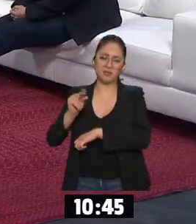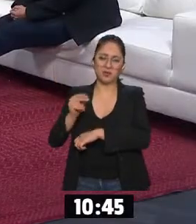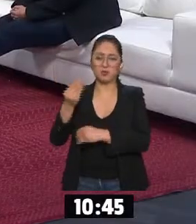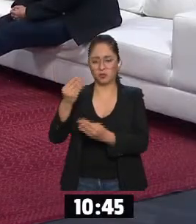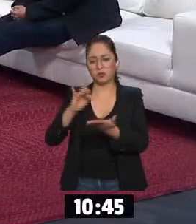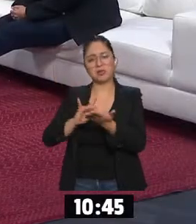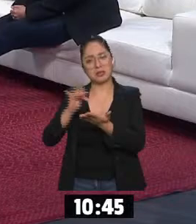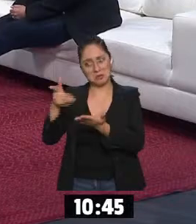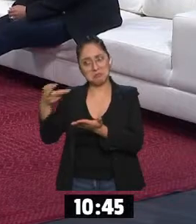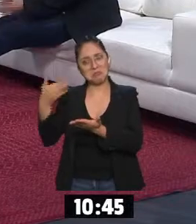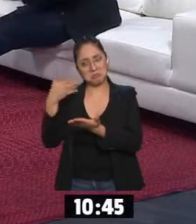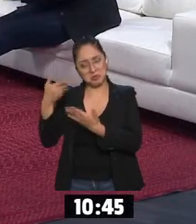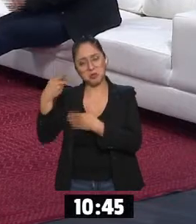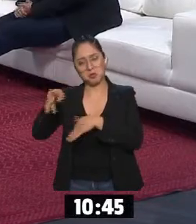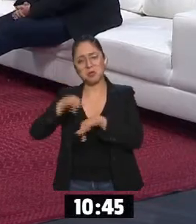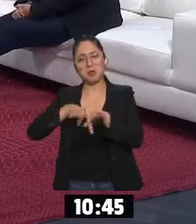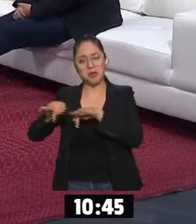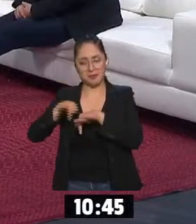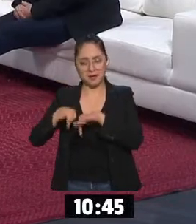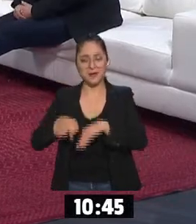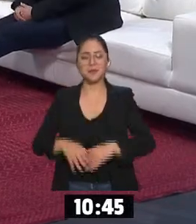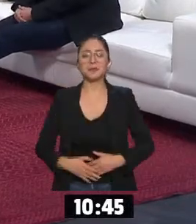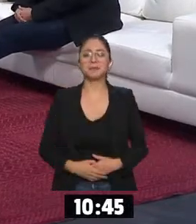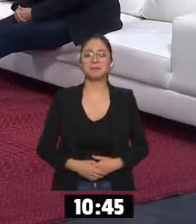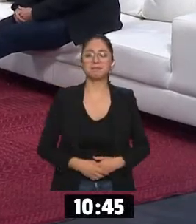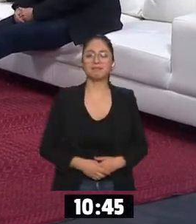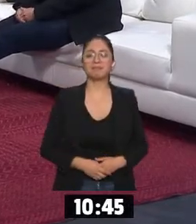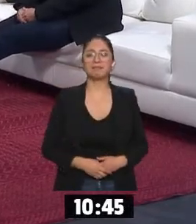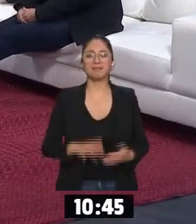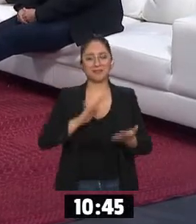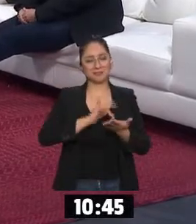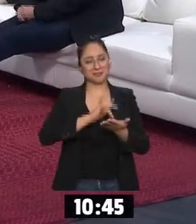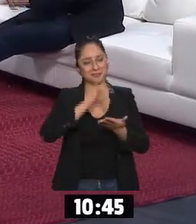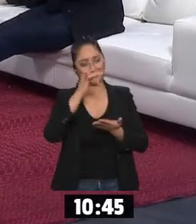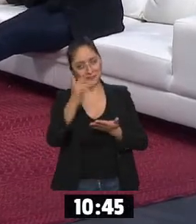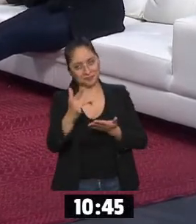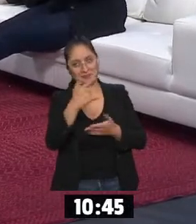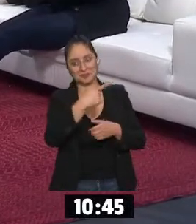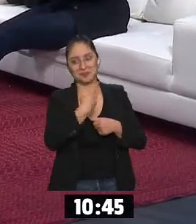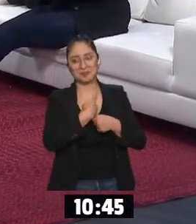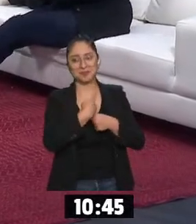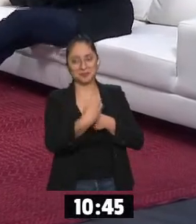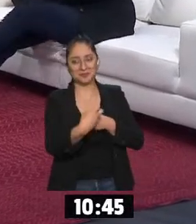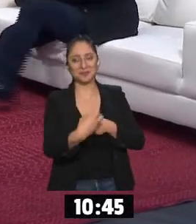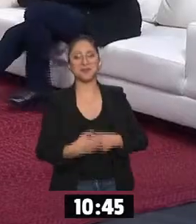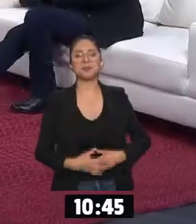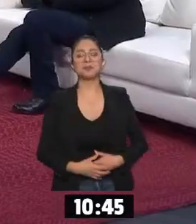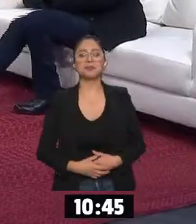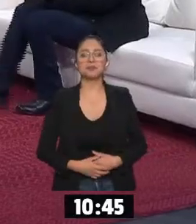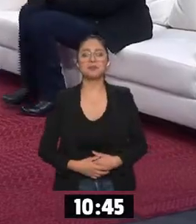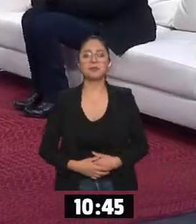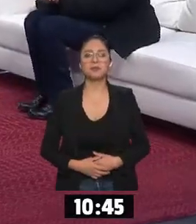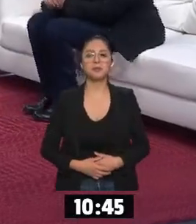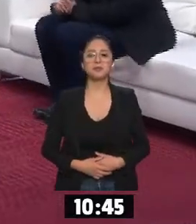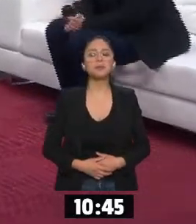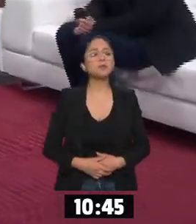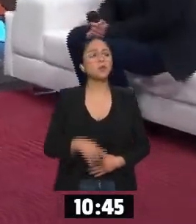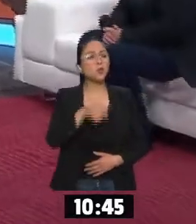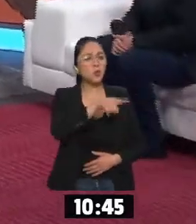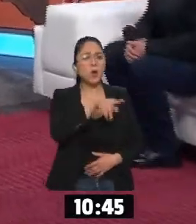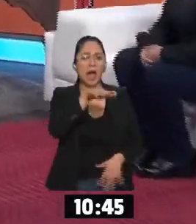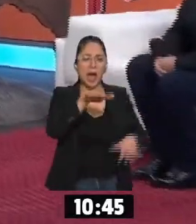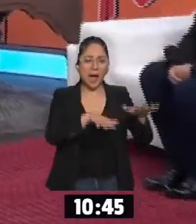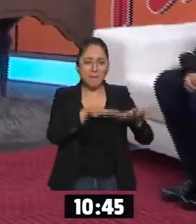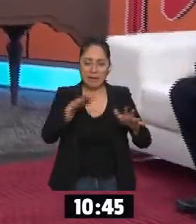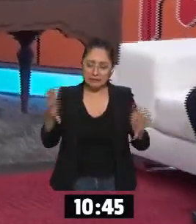compañera. Muchas gracias. No, gracias. a ustedes por ya la nos invitación. cayó el bombazo. Oiga, señora, usted recoge perritos. De repente recogió un